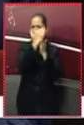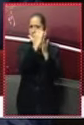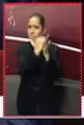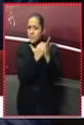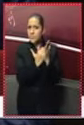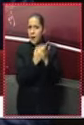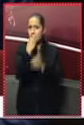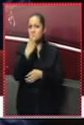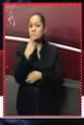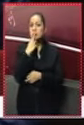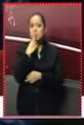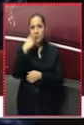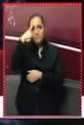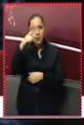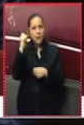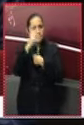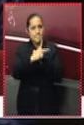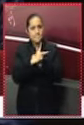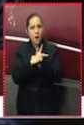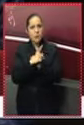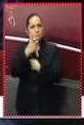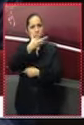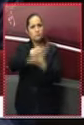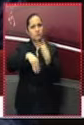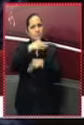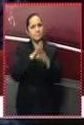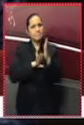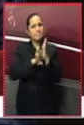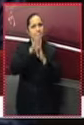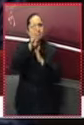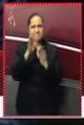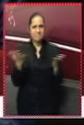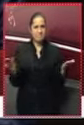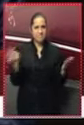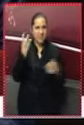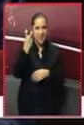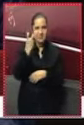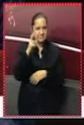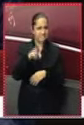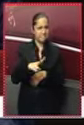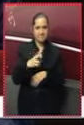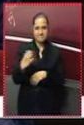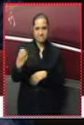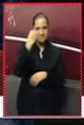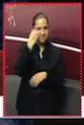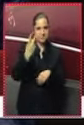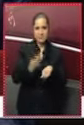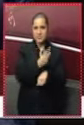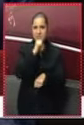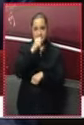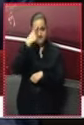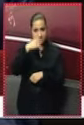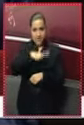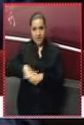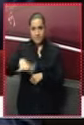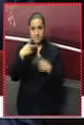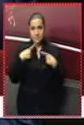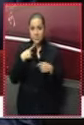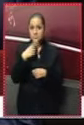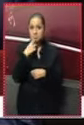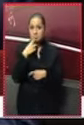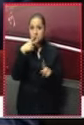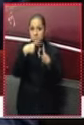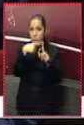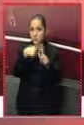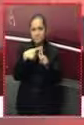el potencial de crecimiento del país y generarían mayor bienestar para los ciudadanos. Nada más